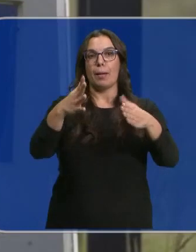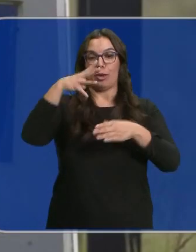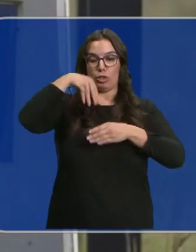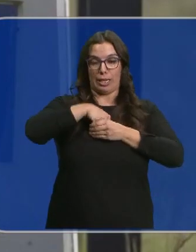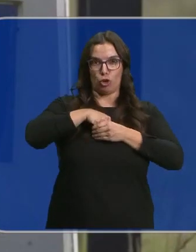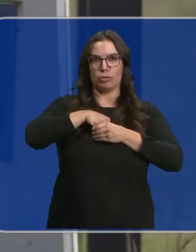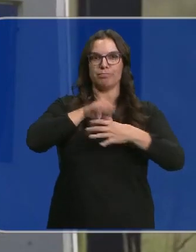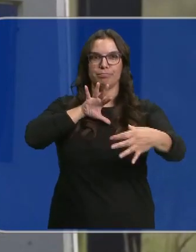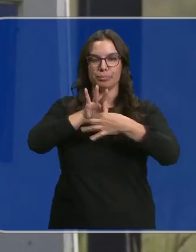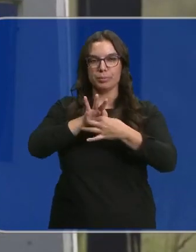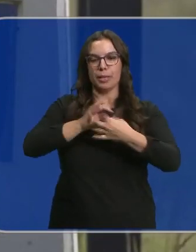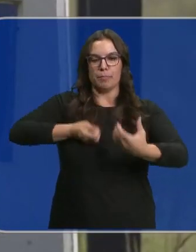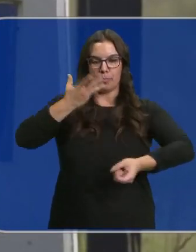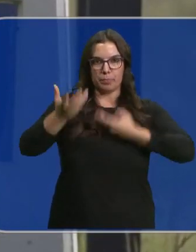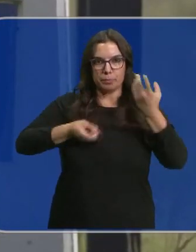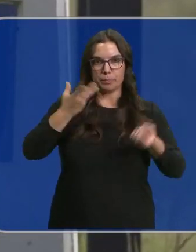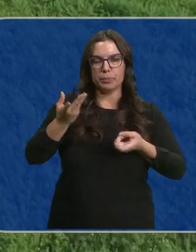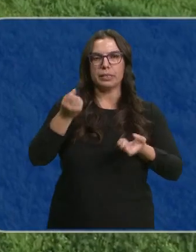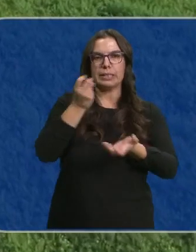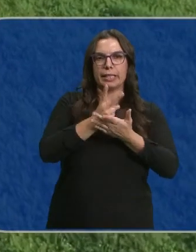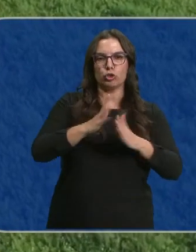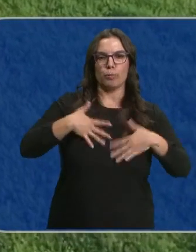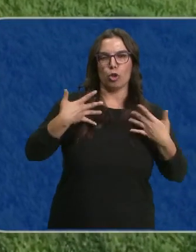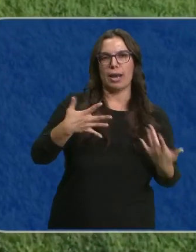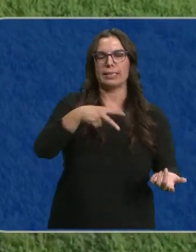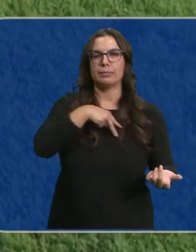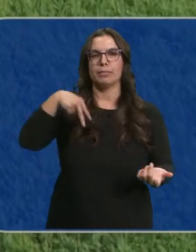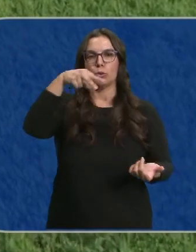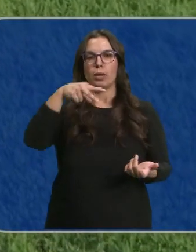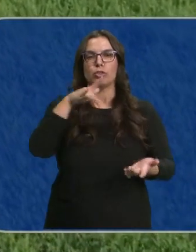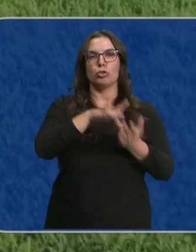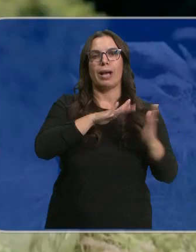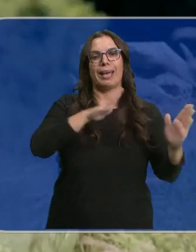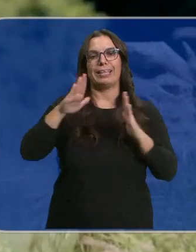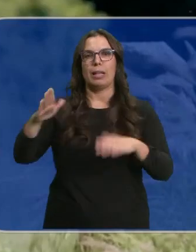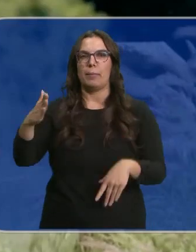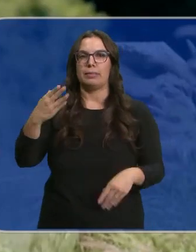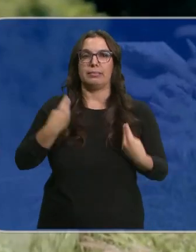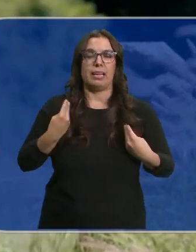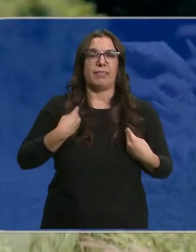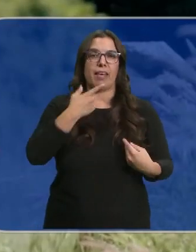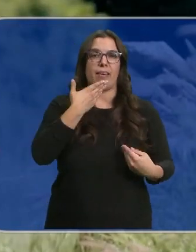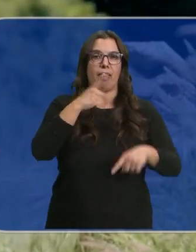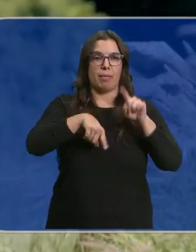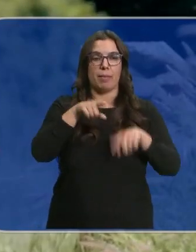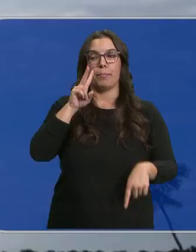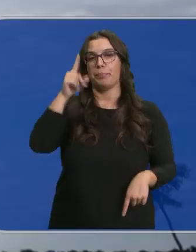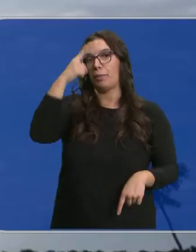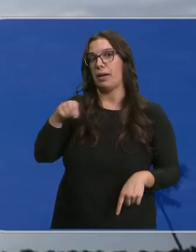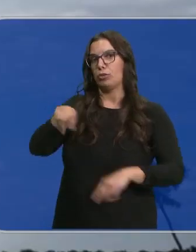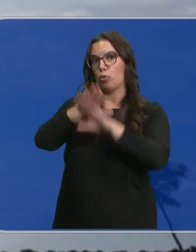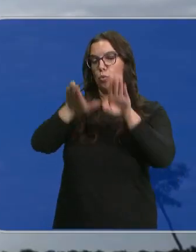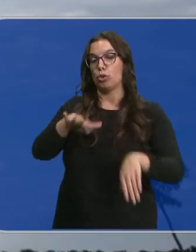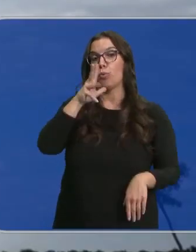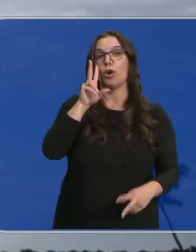una introspección sobre los desafíos emocionales y espirituales que atravesamos en distintas etapas de la vida. Con estas imágenes nos